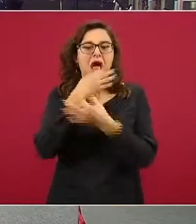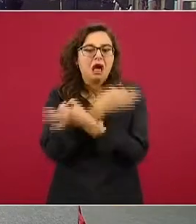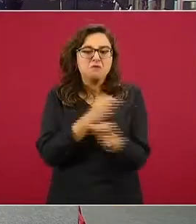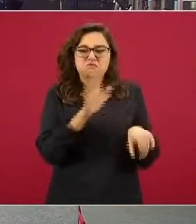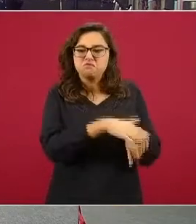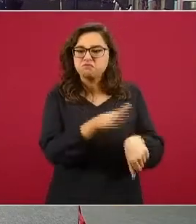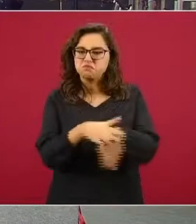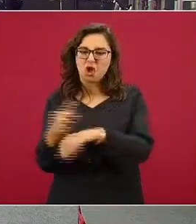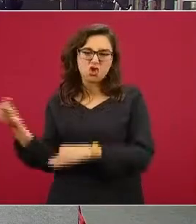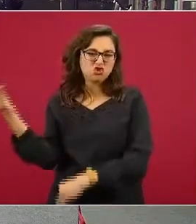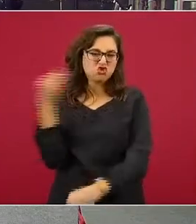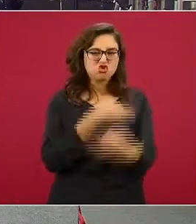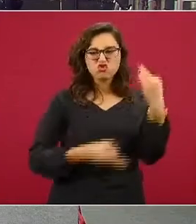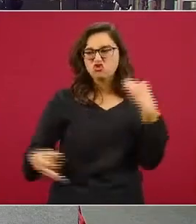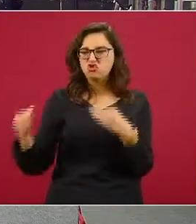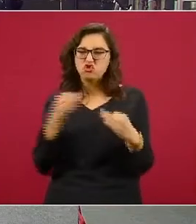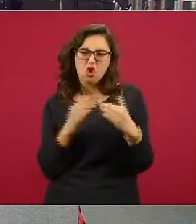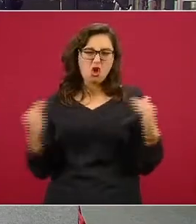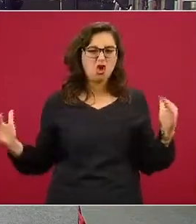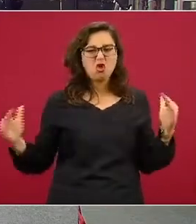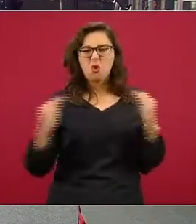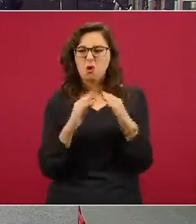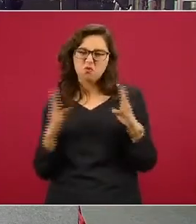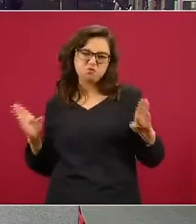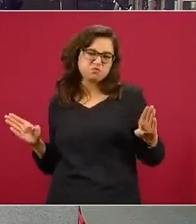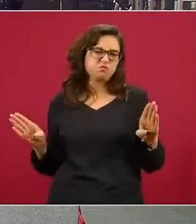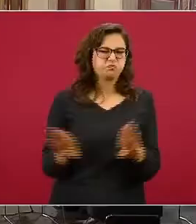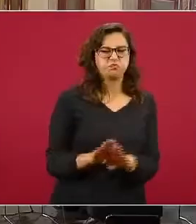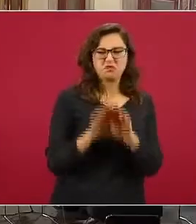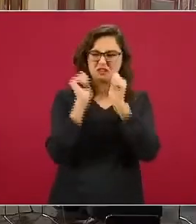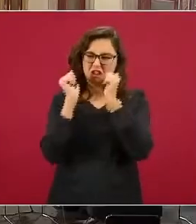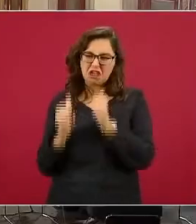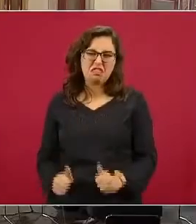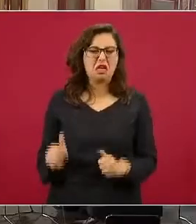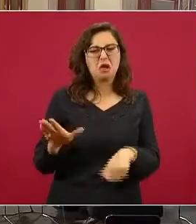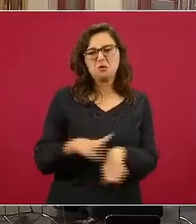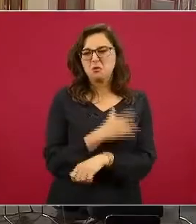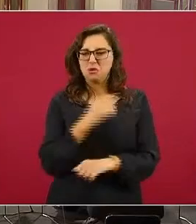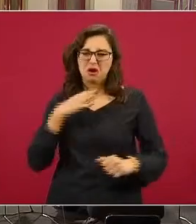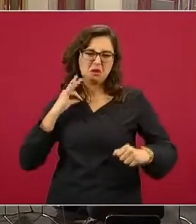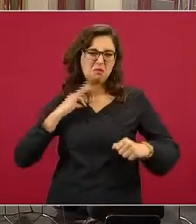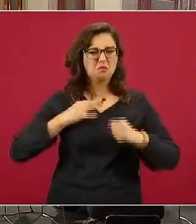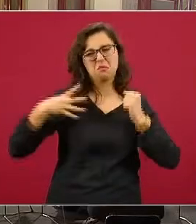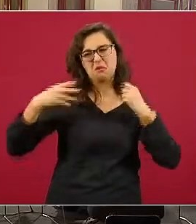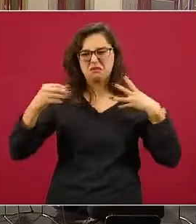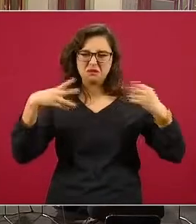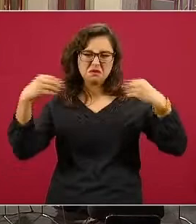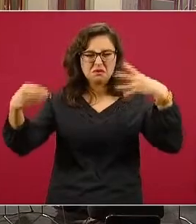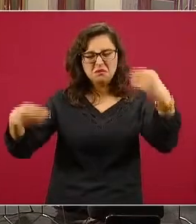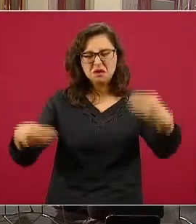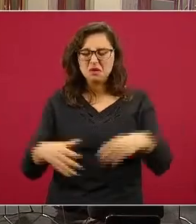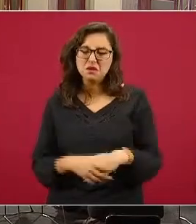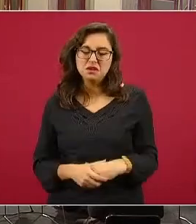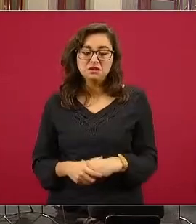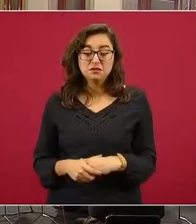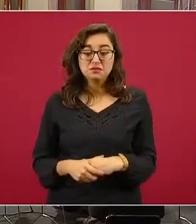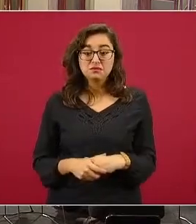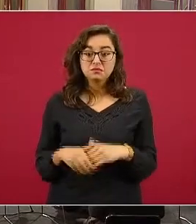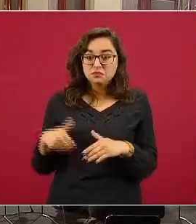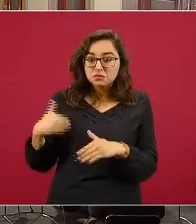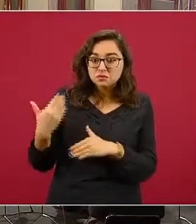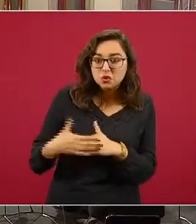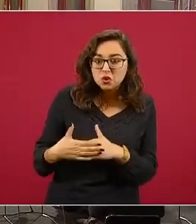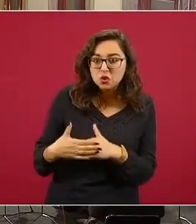va a detener la economía porque los contagios van en aumento y de repente pasa y